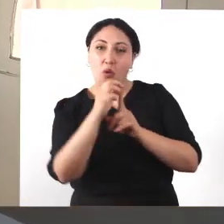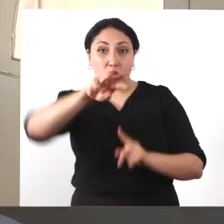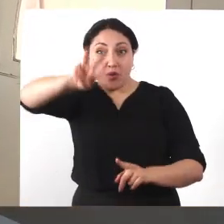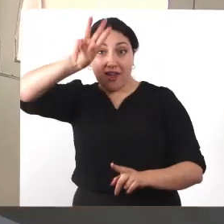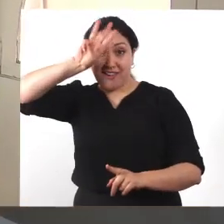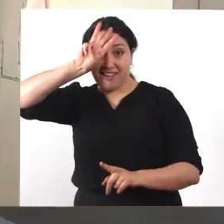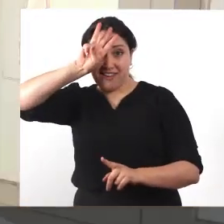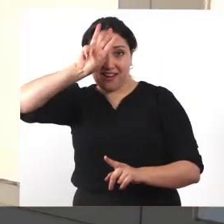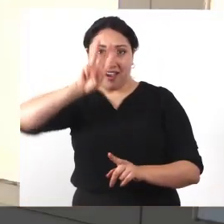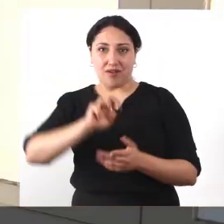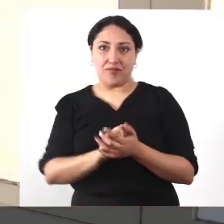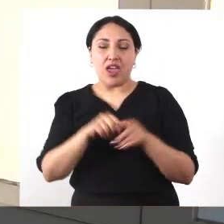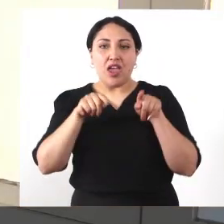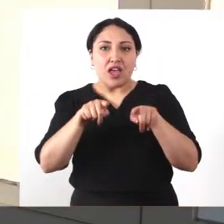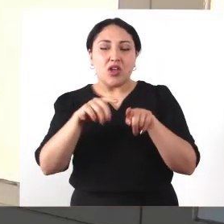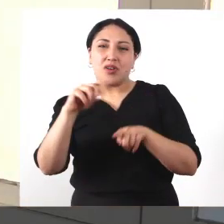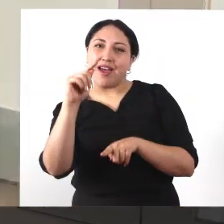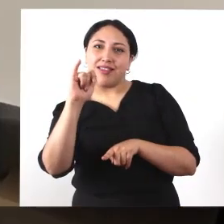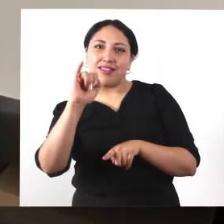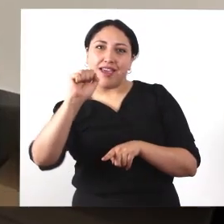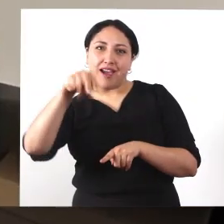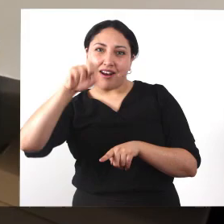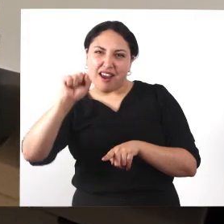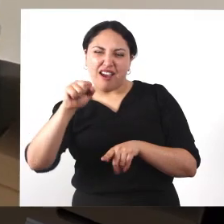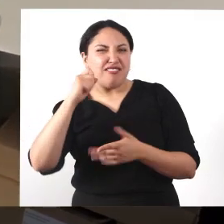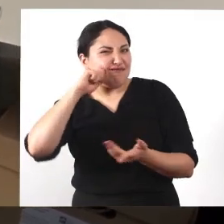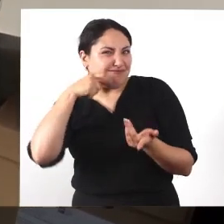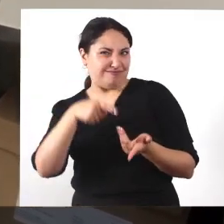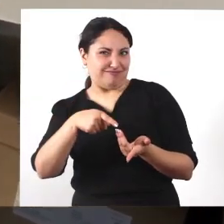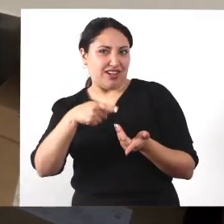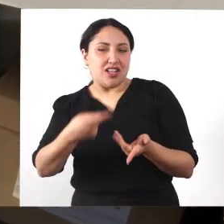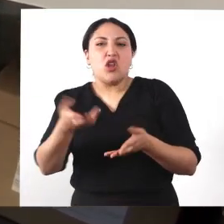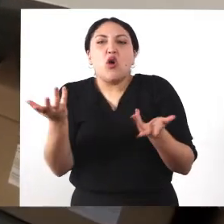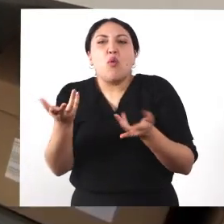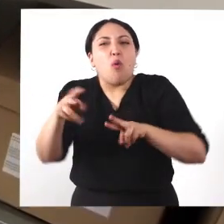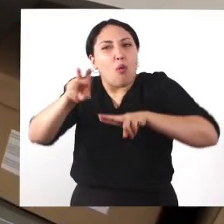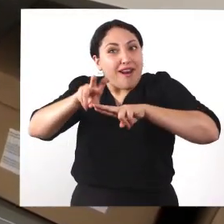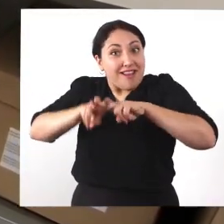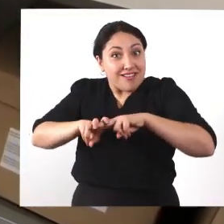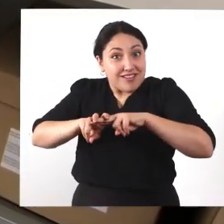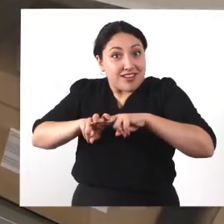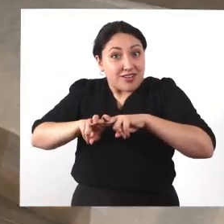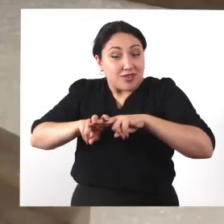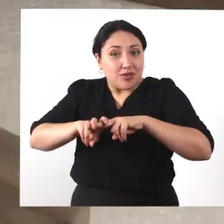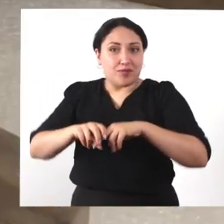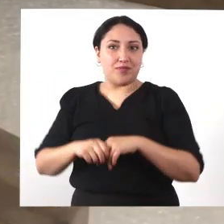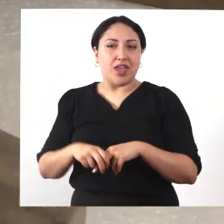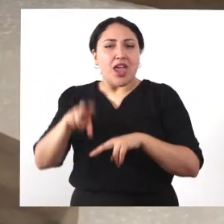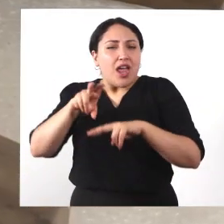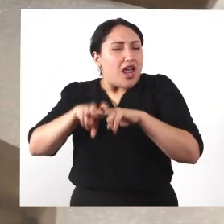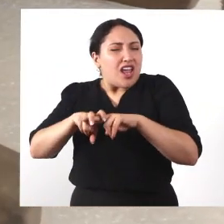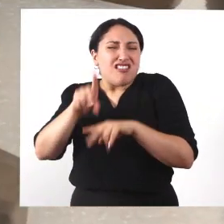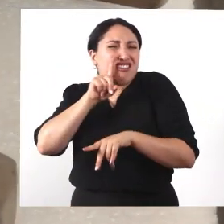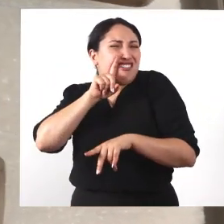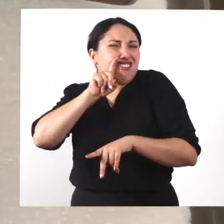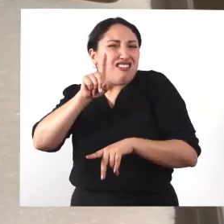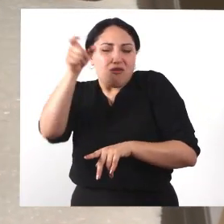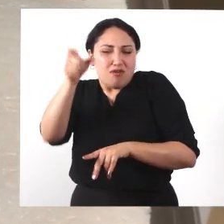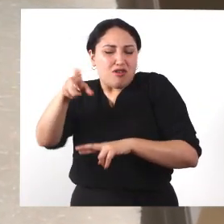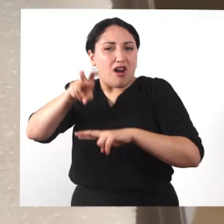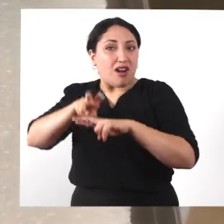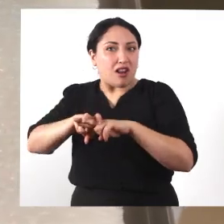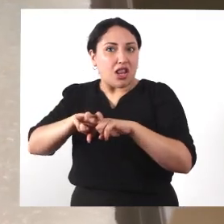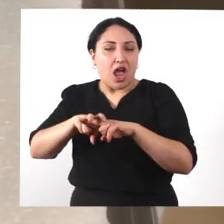Esto es una tiana, el cual corresponde a un asiento. Un asiento que era utilizado